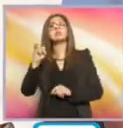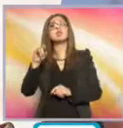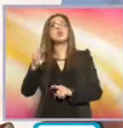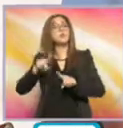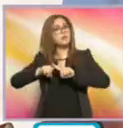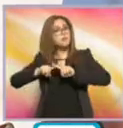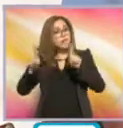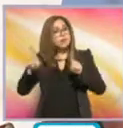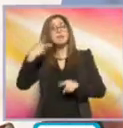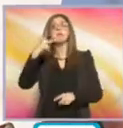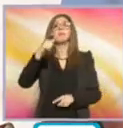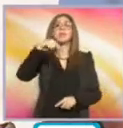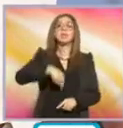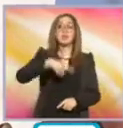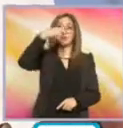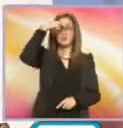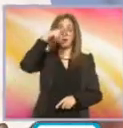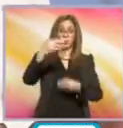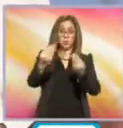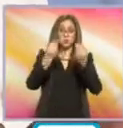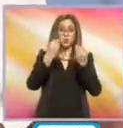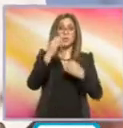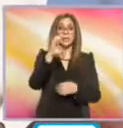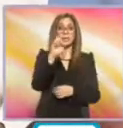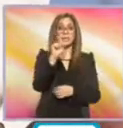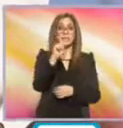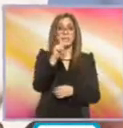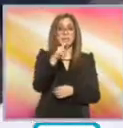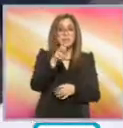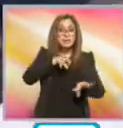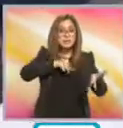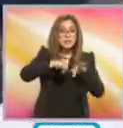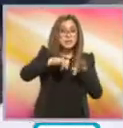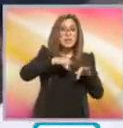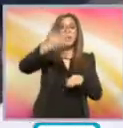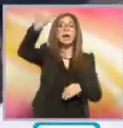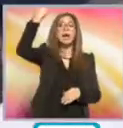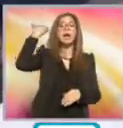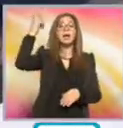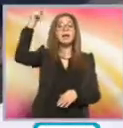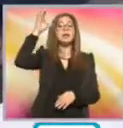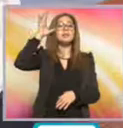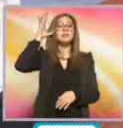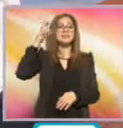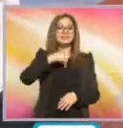el primer lugar de estrés laboral. Era China el primer lugar y hace